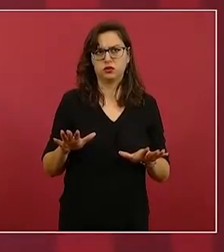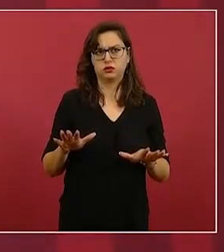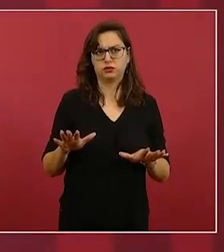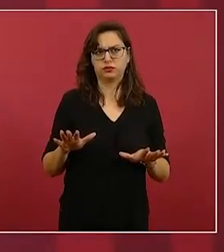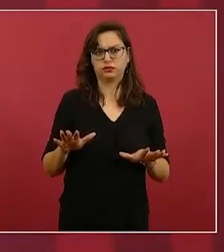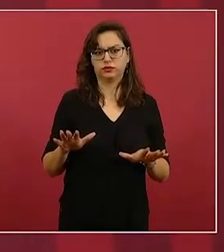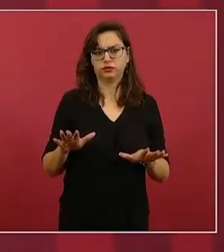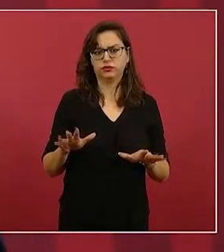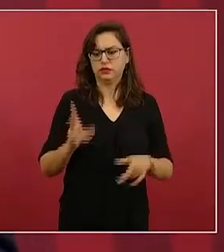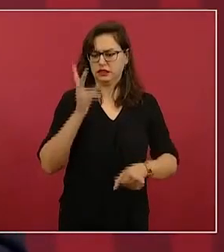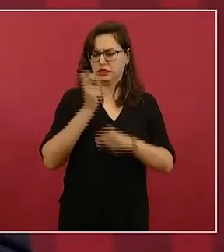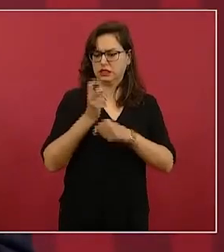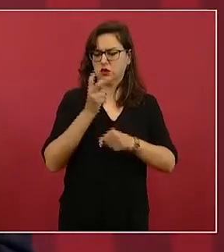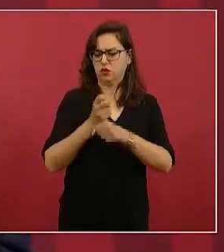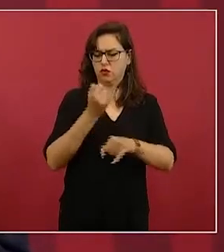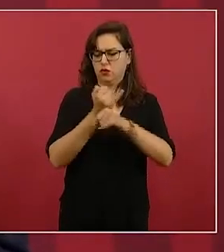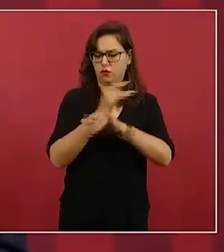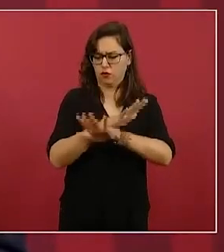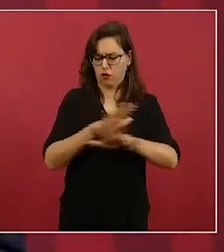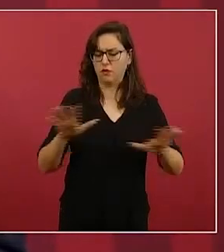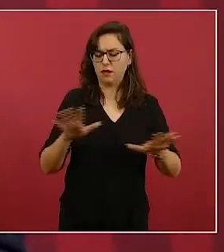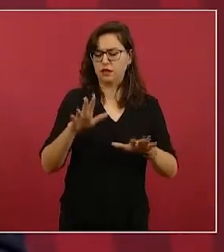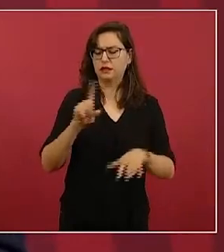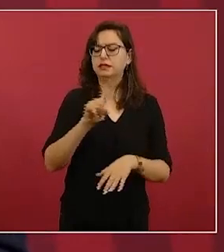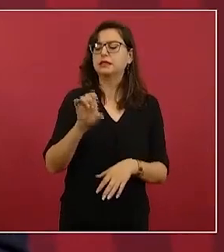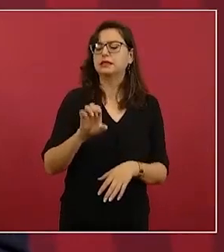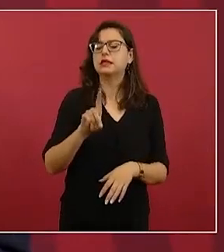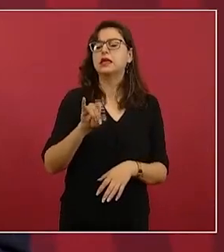en el segundo informe,